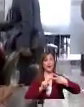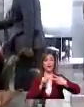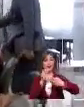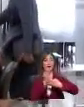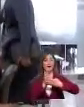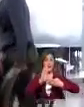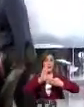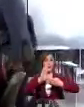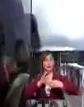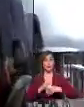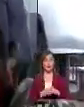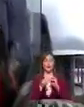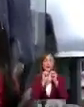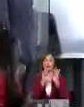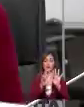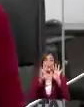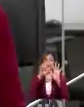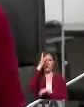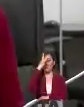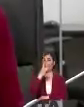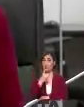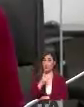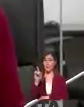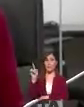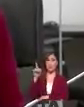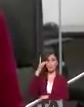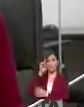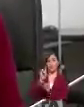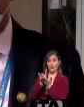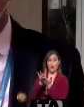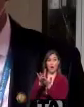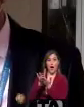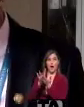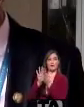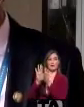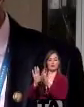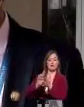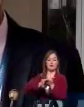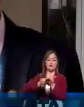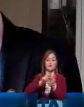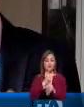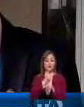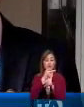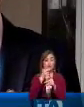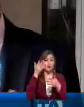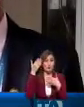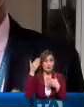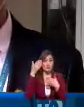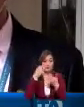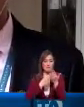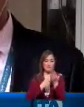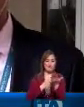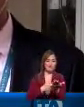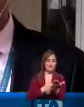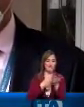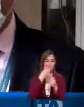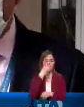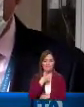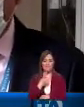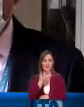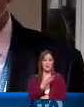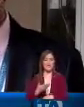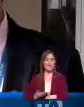Pazmiño. Sin embargo, Pachacutic decidió dejar sin efecto su separación. Ayer se ha reunido el Consejo Político de Pachacutic, ha analizado la decisión que